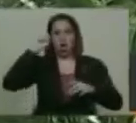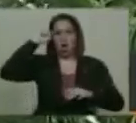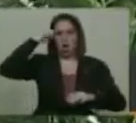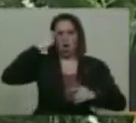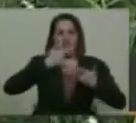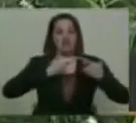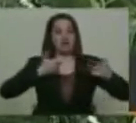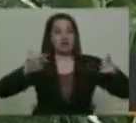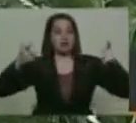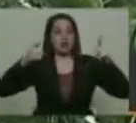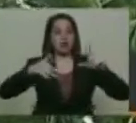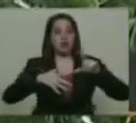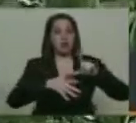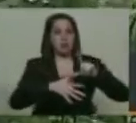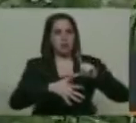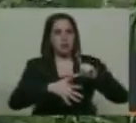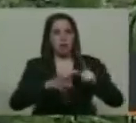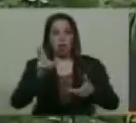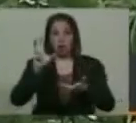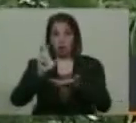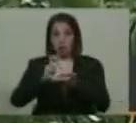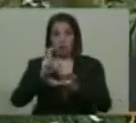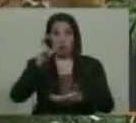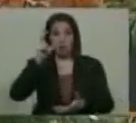América. Bolívar,